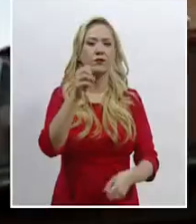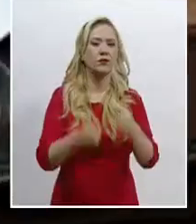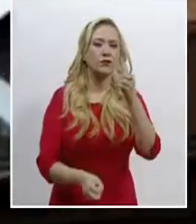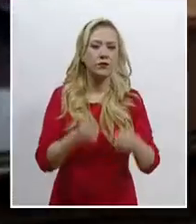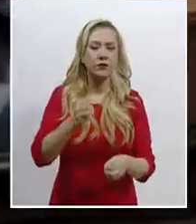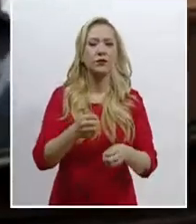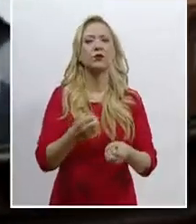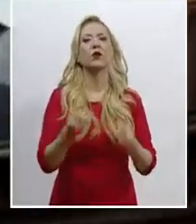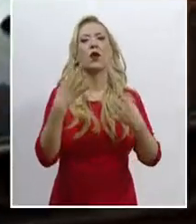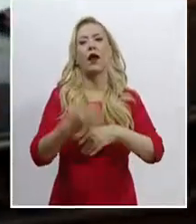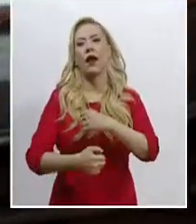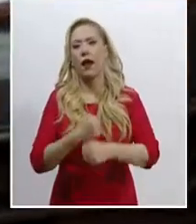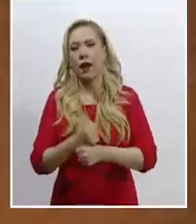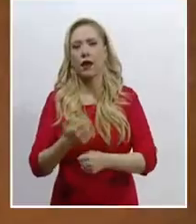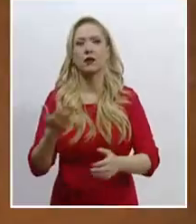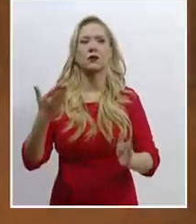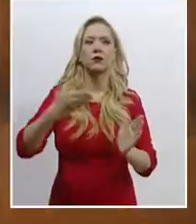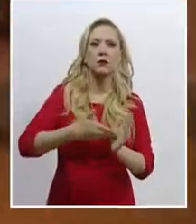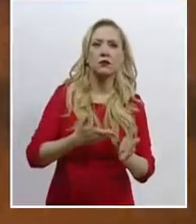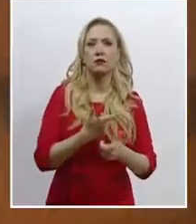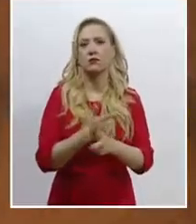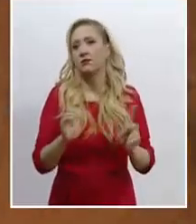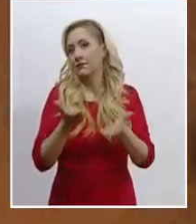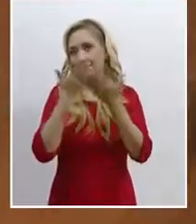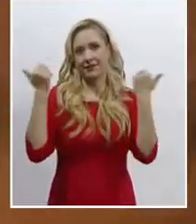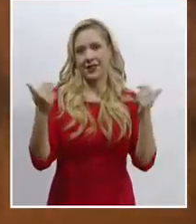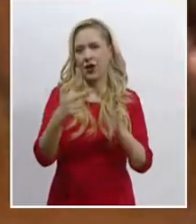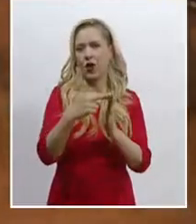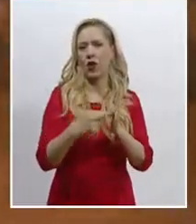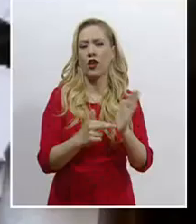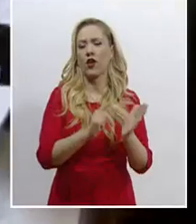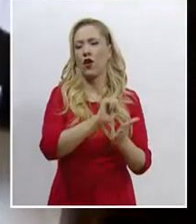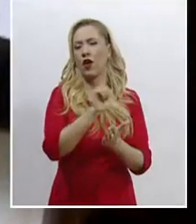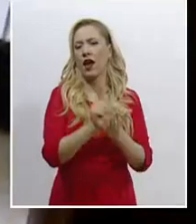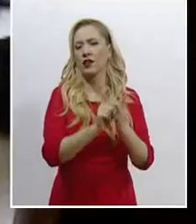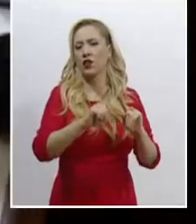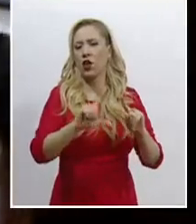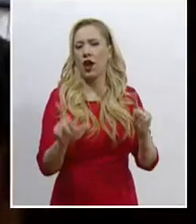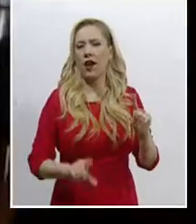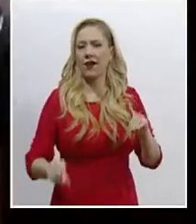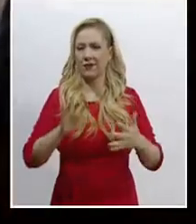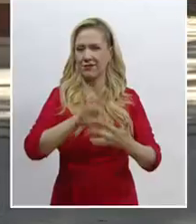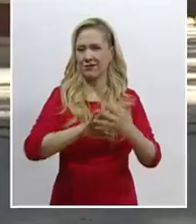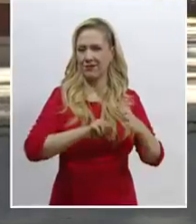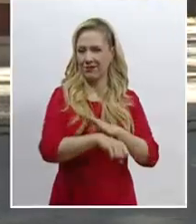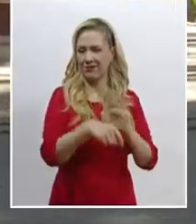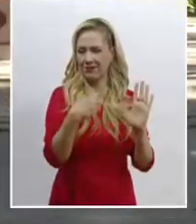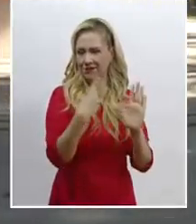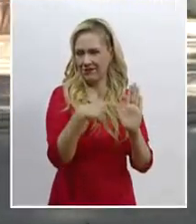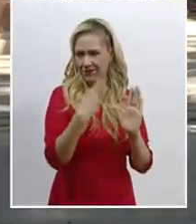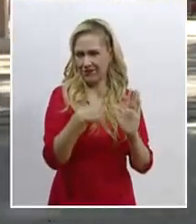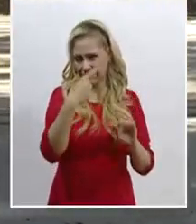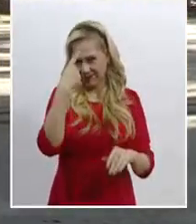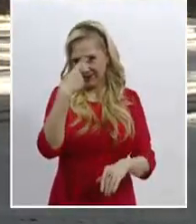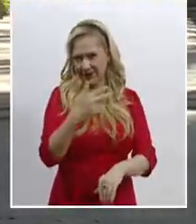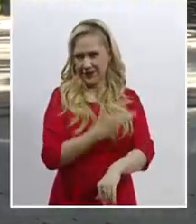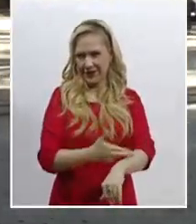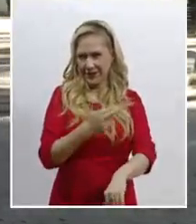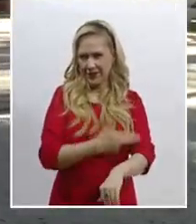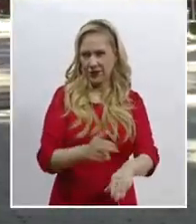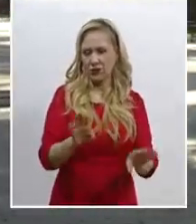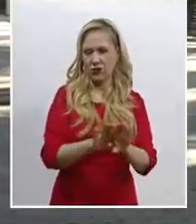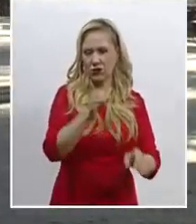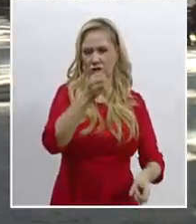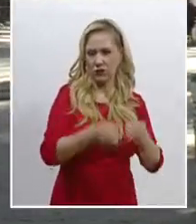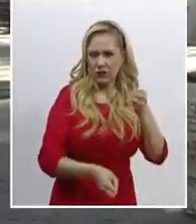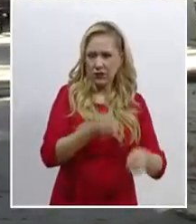que se tramiten conforme a lo dispuesto en el Código Nacional de Procedimientos Penales, con excepción de los temas relacionados con el control